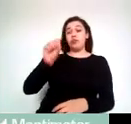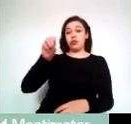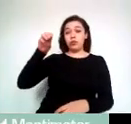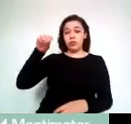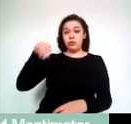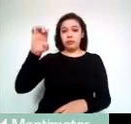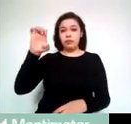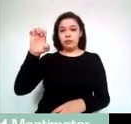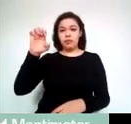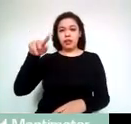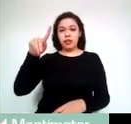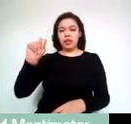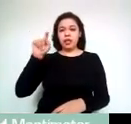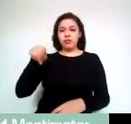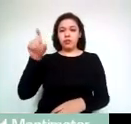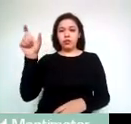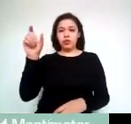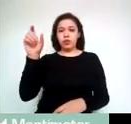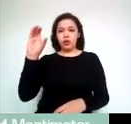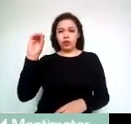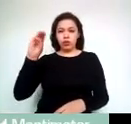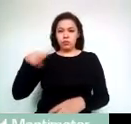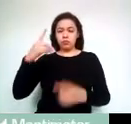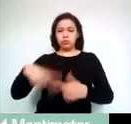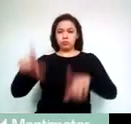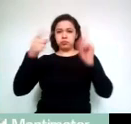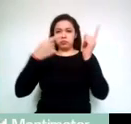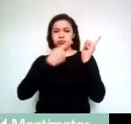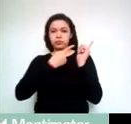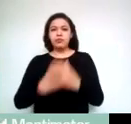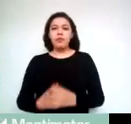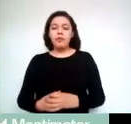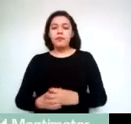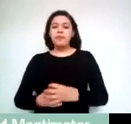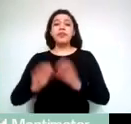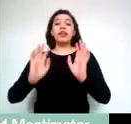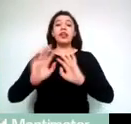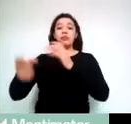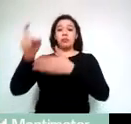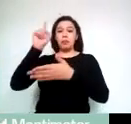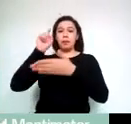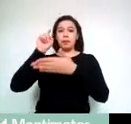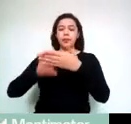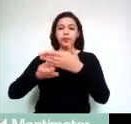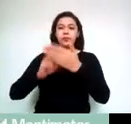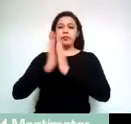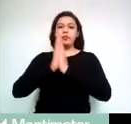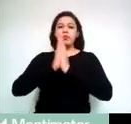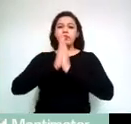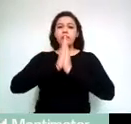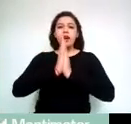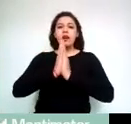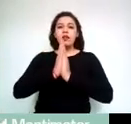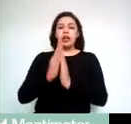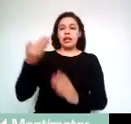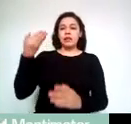www.menti.com. Está proyectada en la pantalla. Y al entrar a este dispositivo, les va a pedir, por favor, que pongan